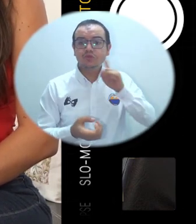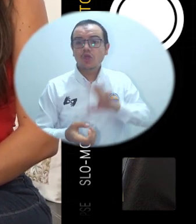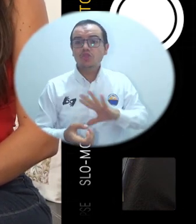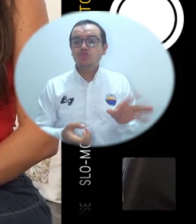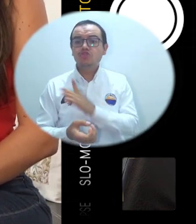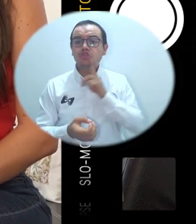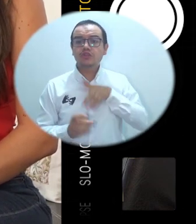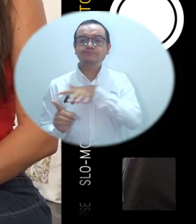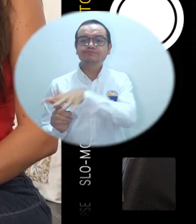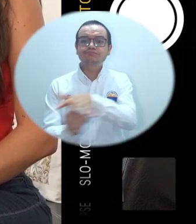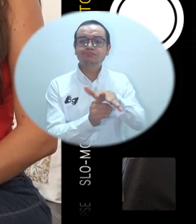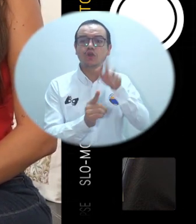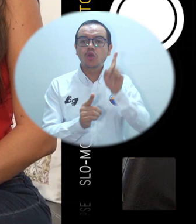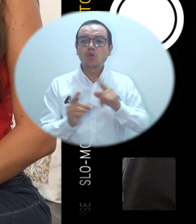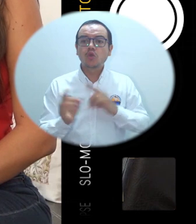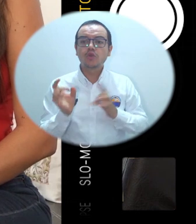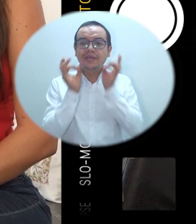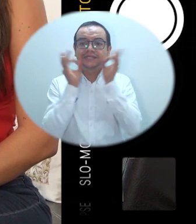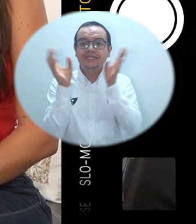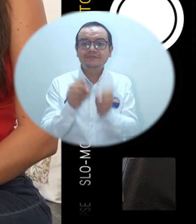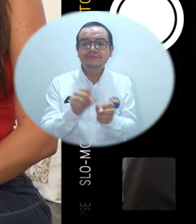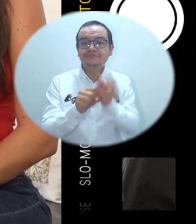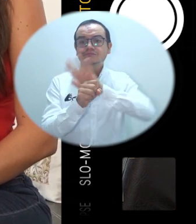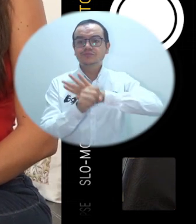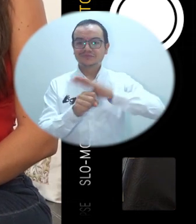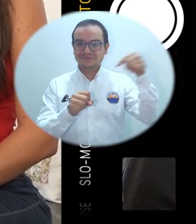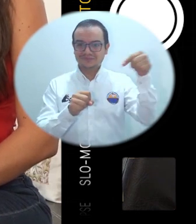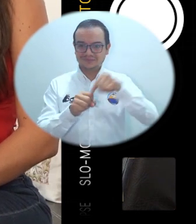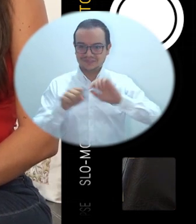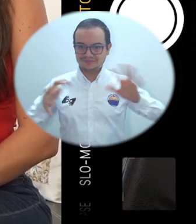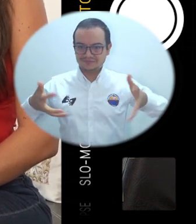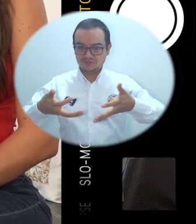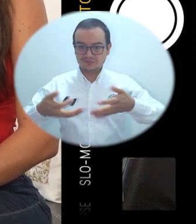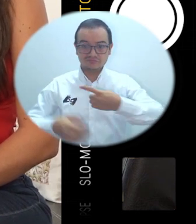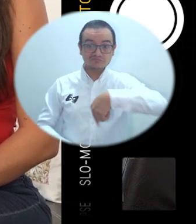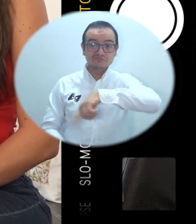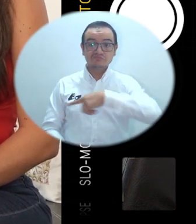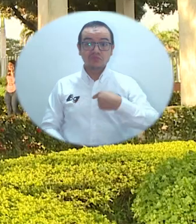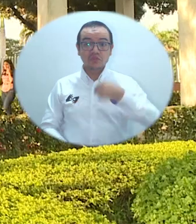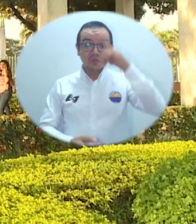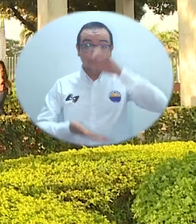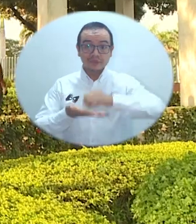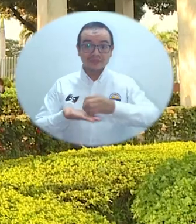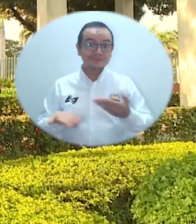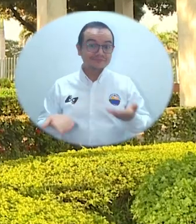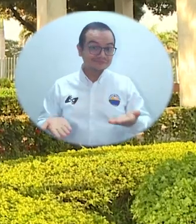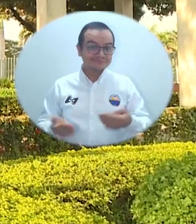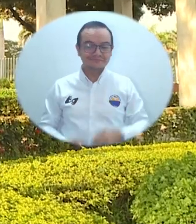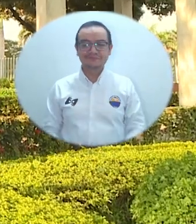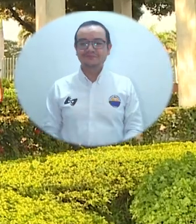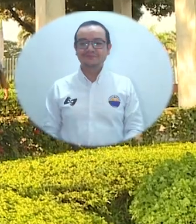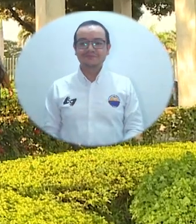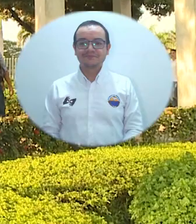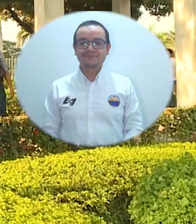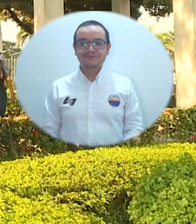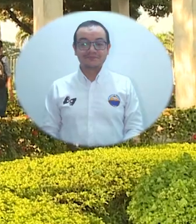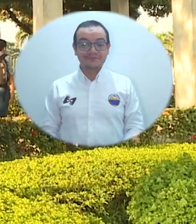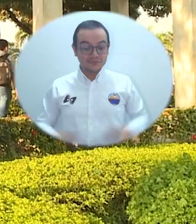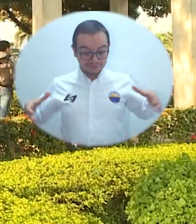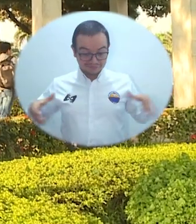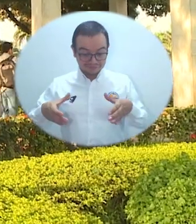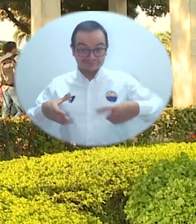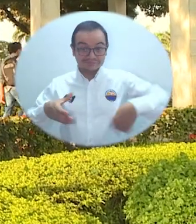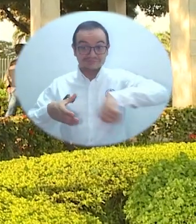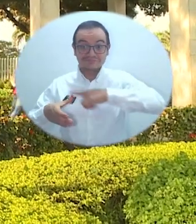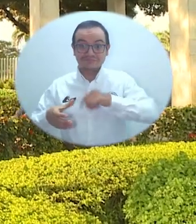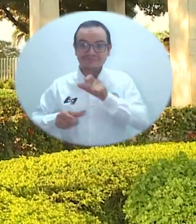actual crisis ocasionada por la pandemia mundial. Conozcamos sus opiniones. El cuerpo estudiantil de la Universidad del